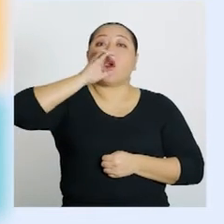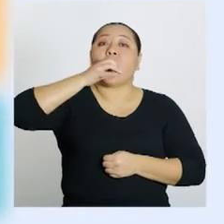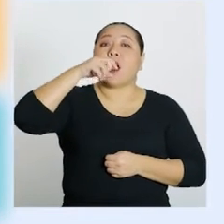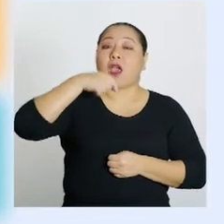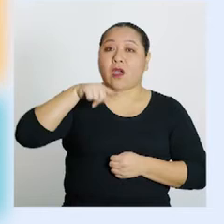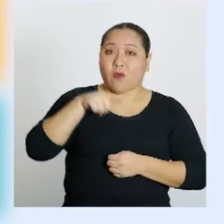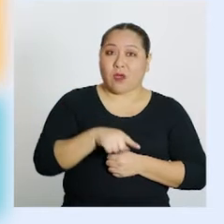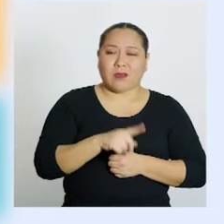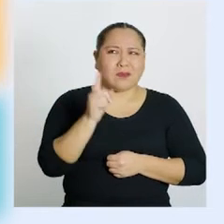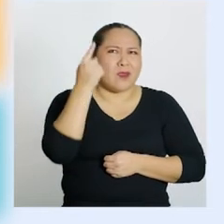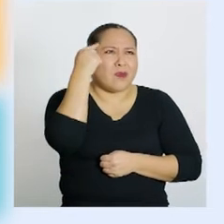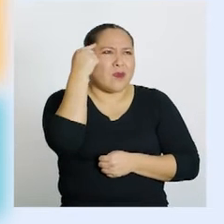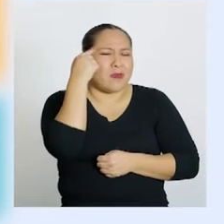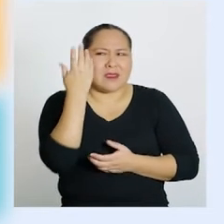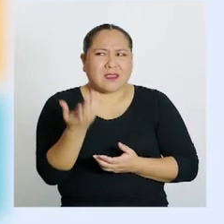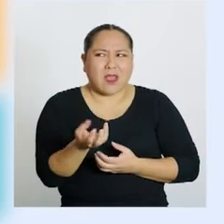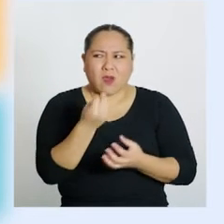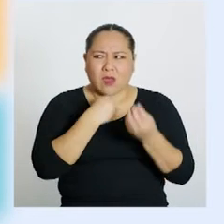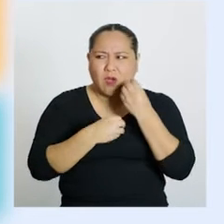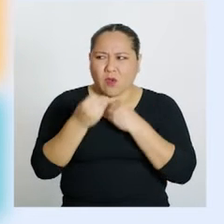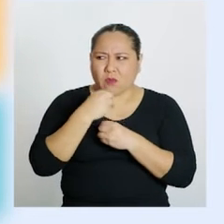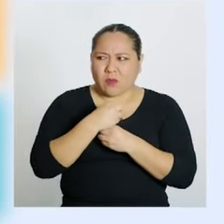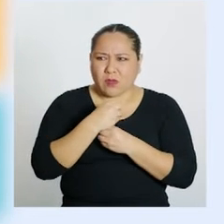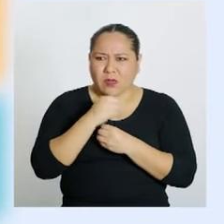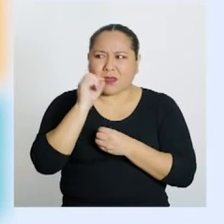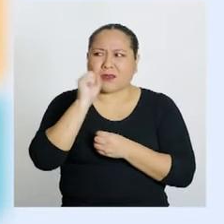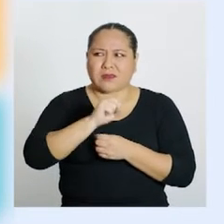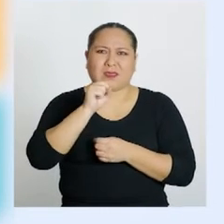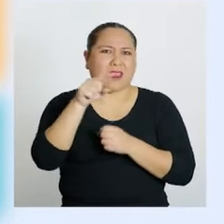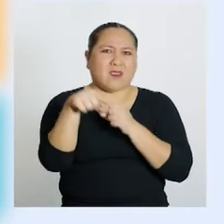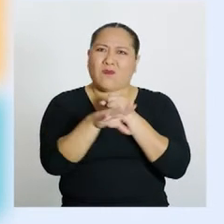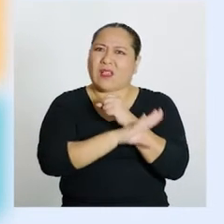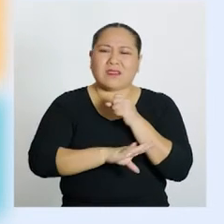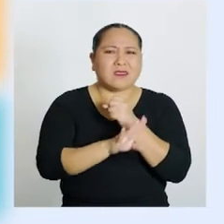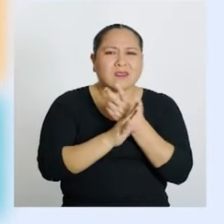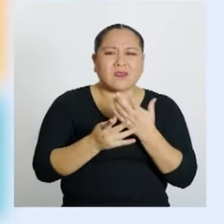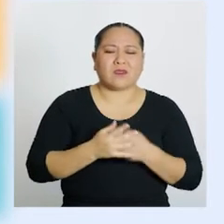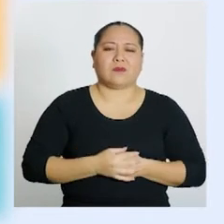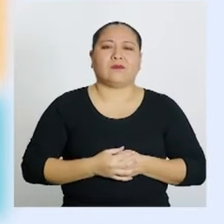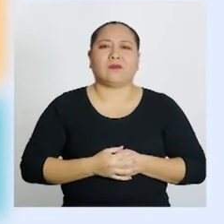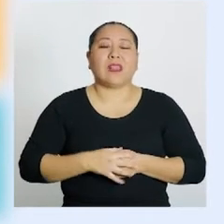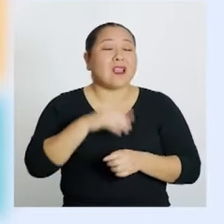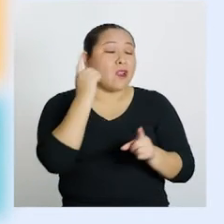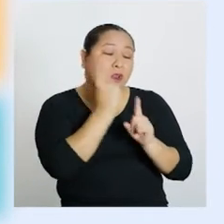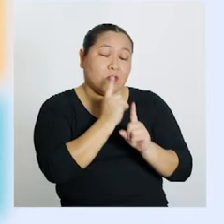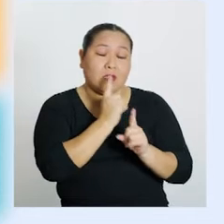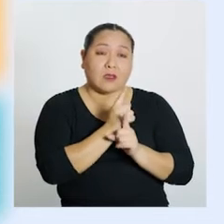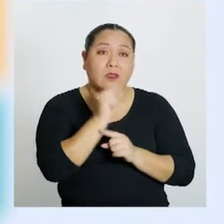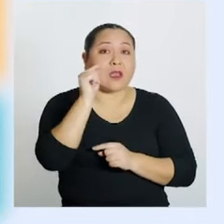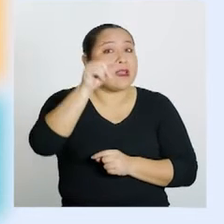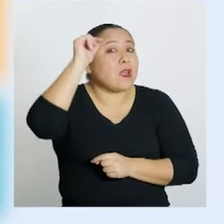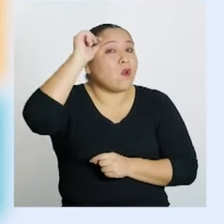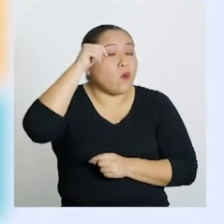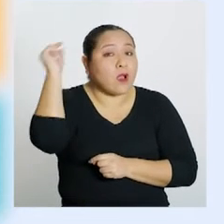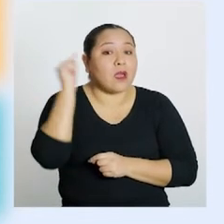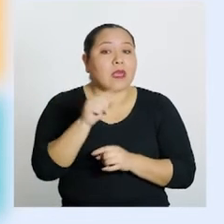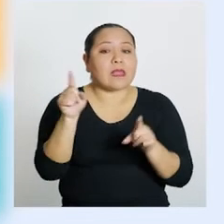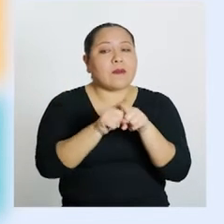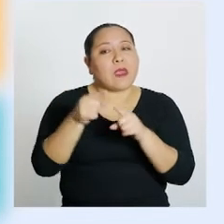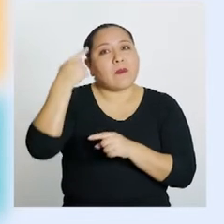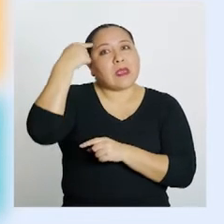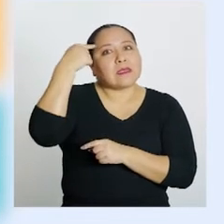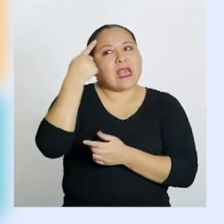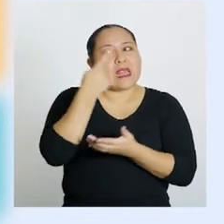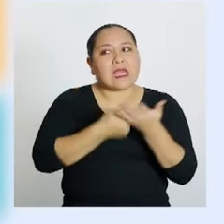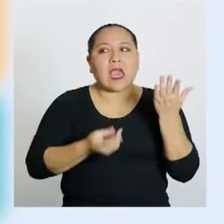agua. No lo había pensado al hablar de comidas, pero claro, es básico. Así es. Recuerda que además de